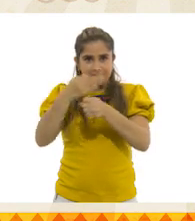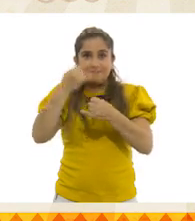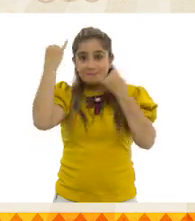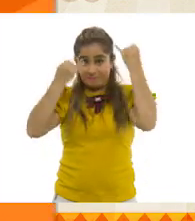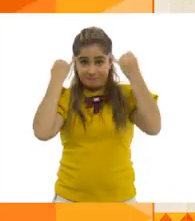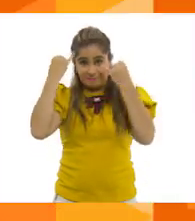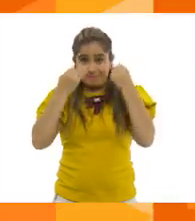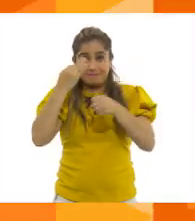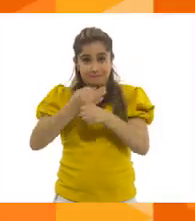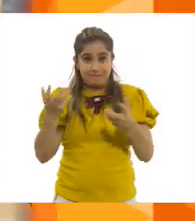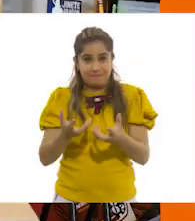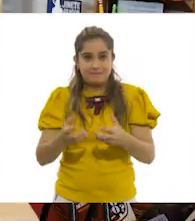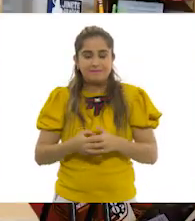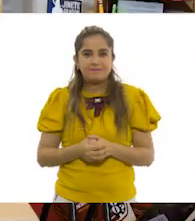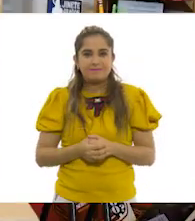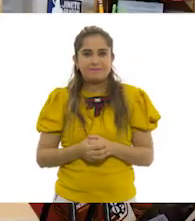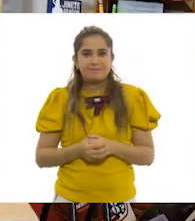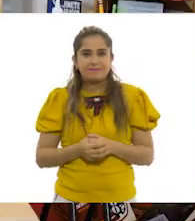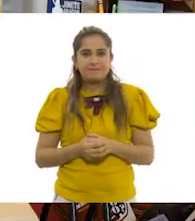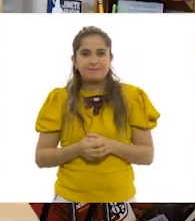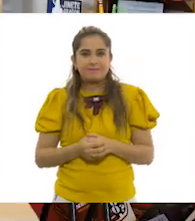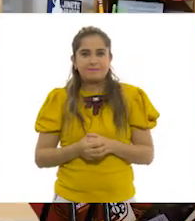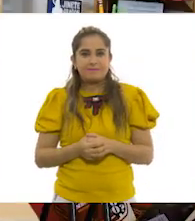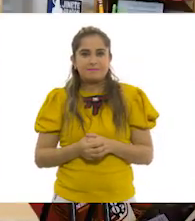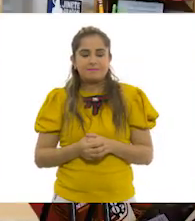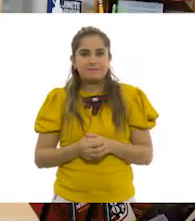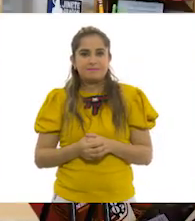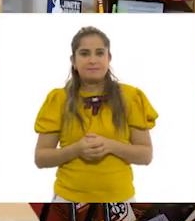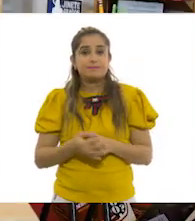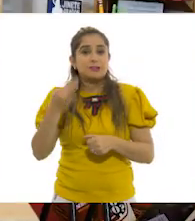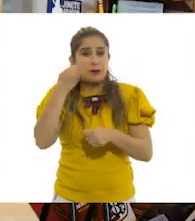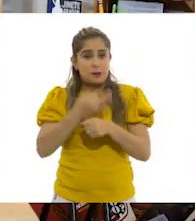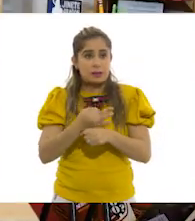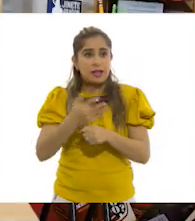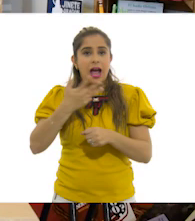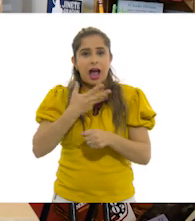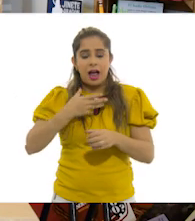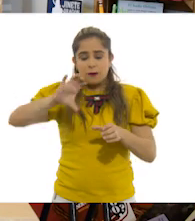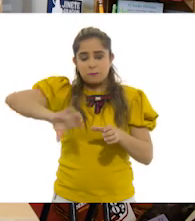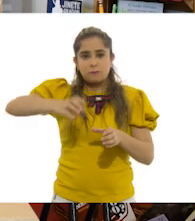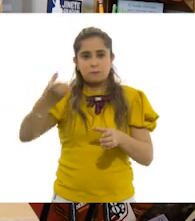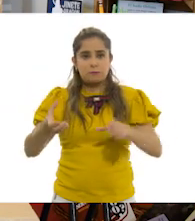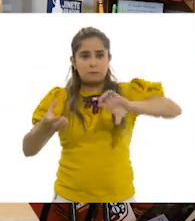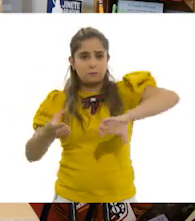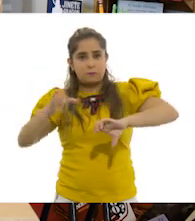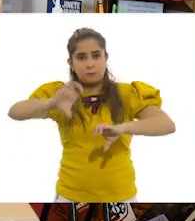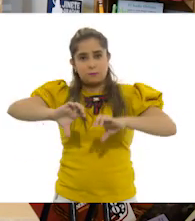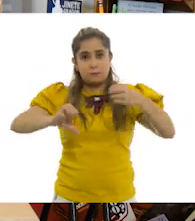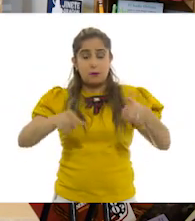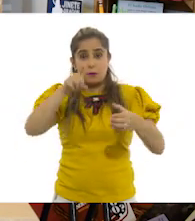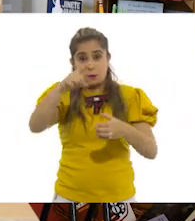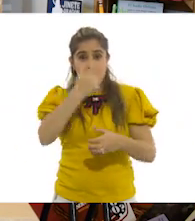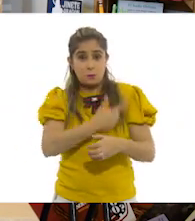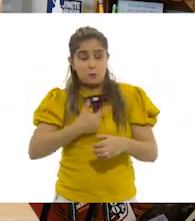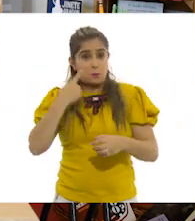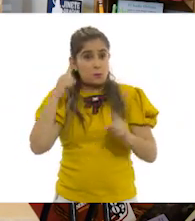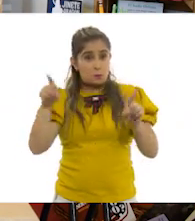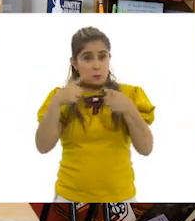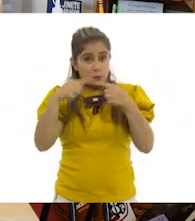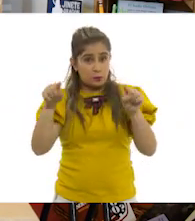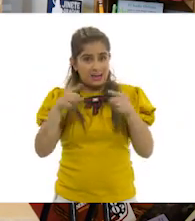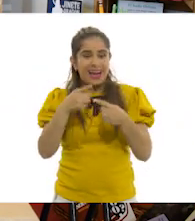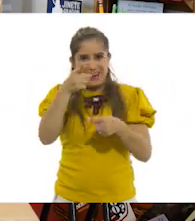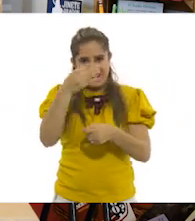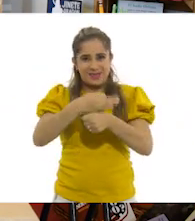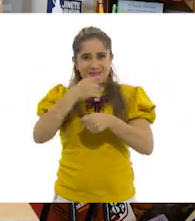listos? Esta vez vamos a trabajar con percusión con vasos. Si a ustedes les gusta la música, el ritmo, bueno,